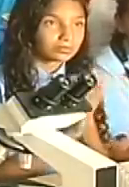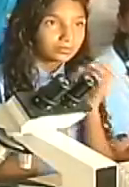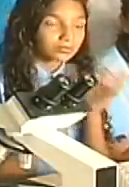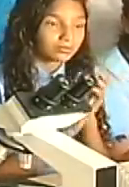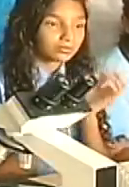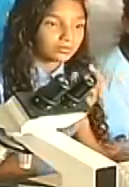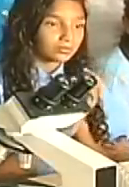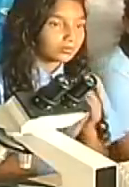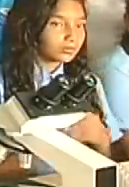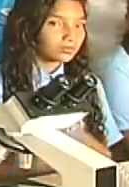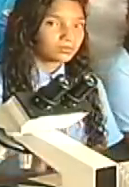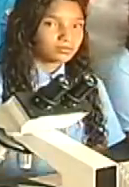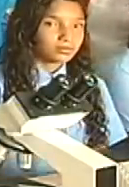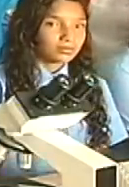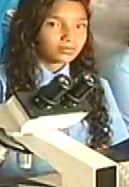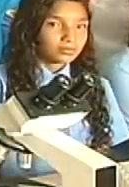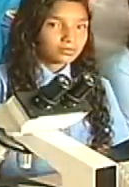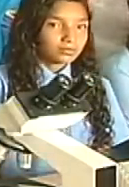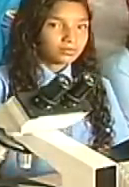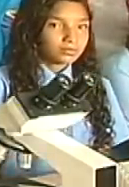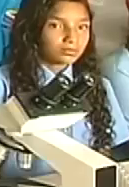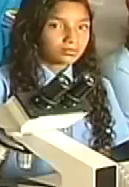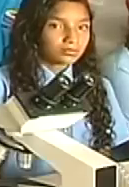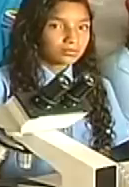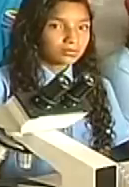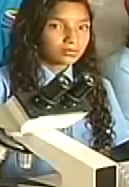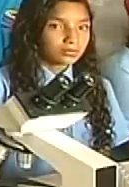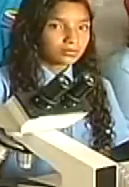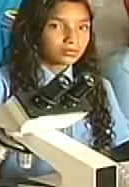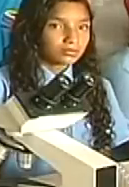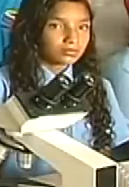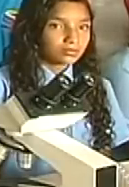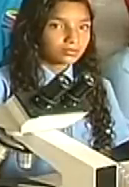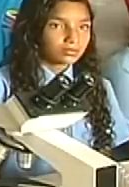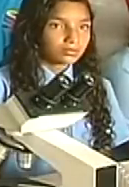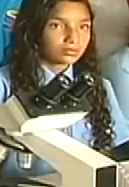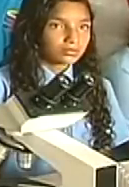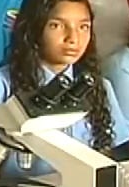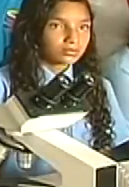institución quiero también expresar unas palabras comandante presidente